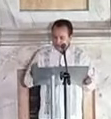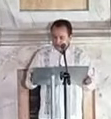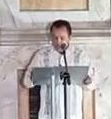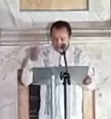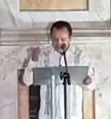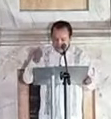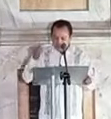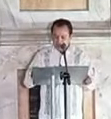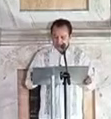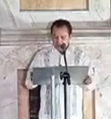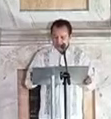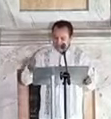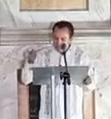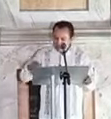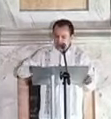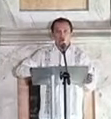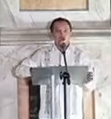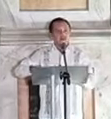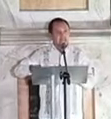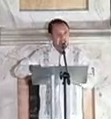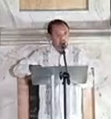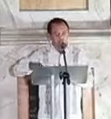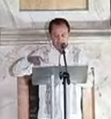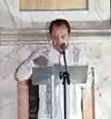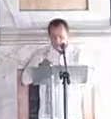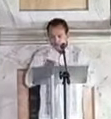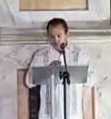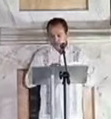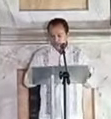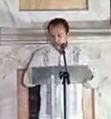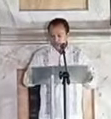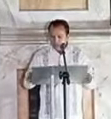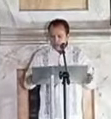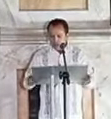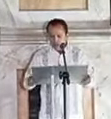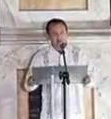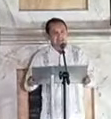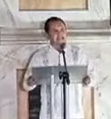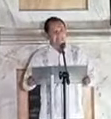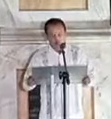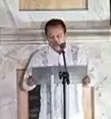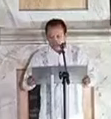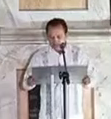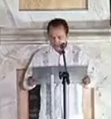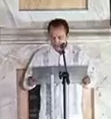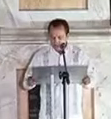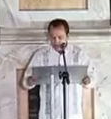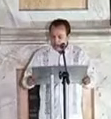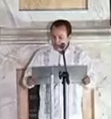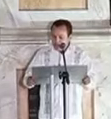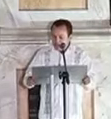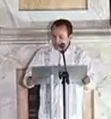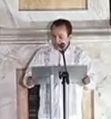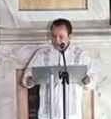defenderemos la esperanza del México que todos queremos. También nos complace saludar a